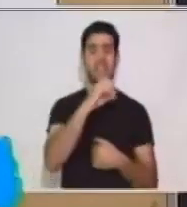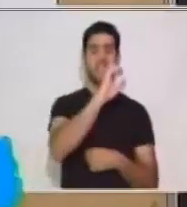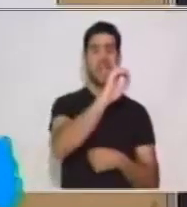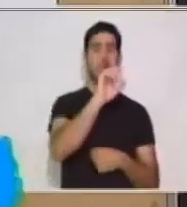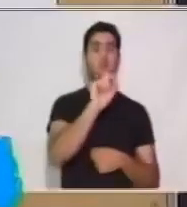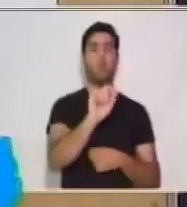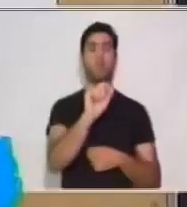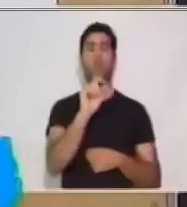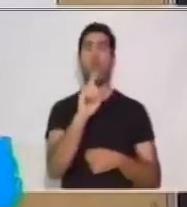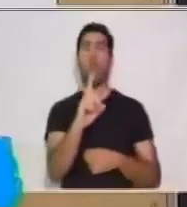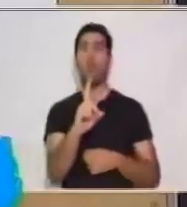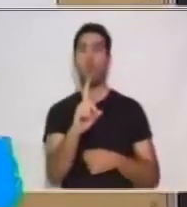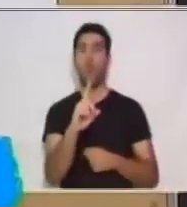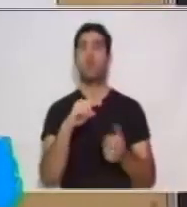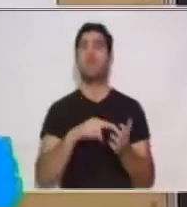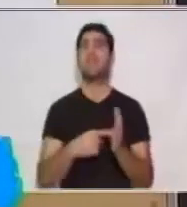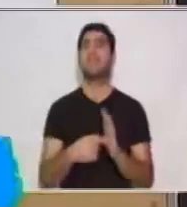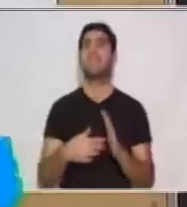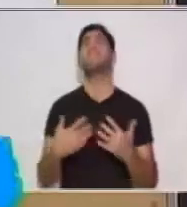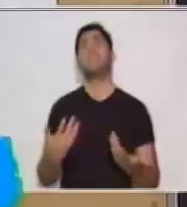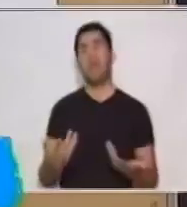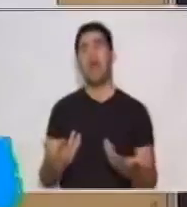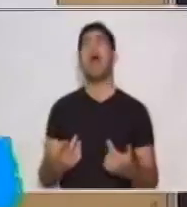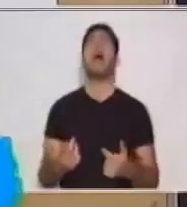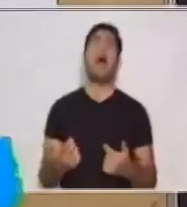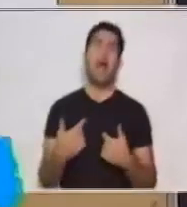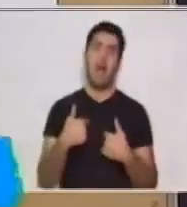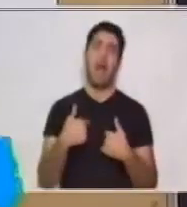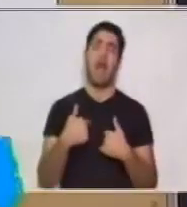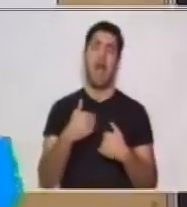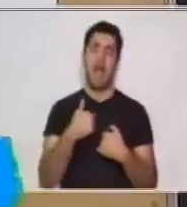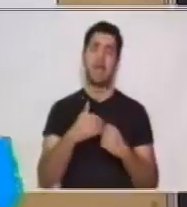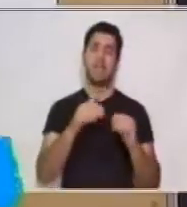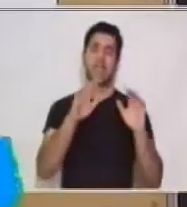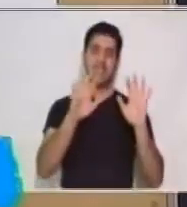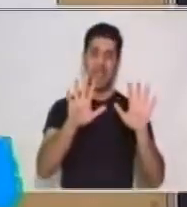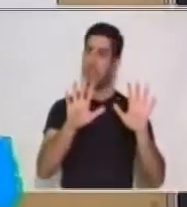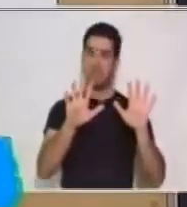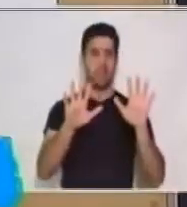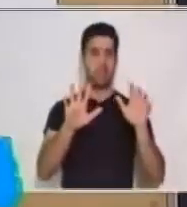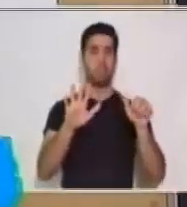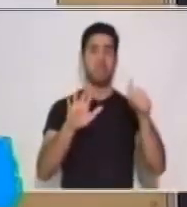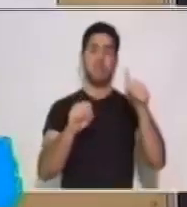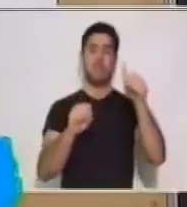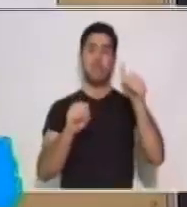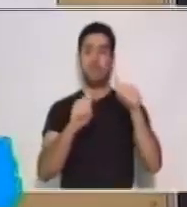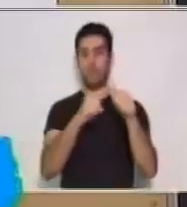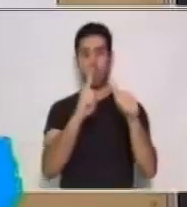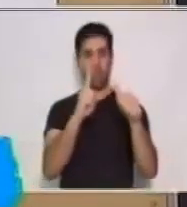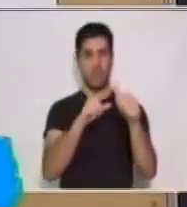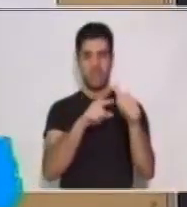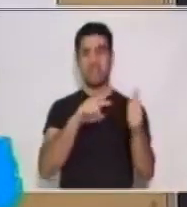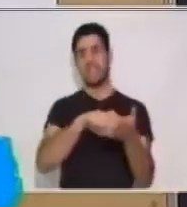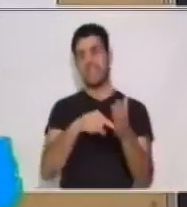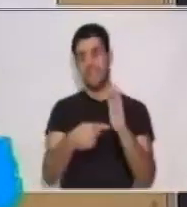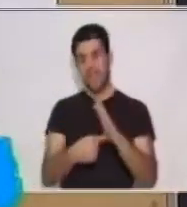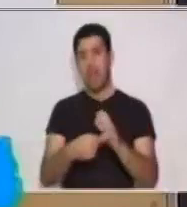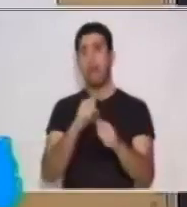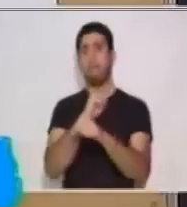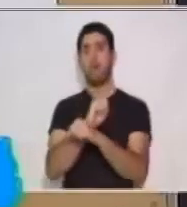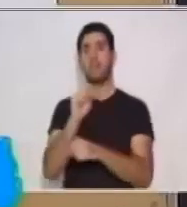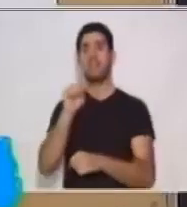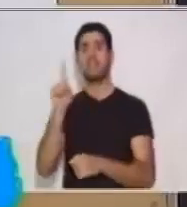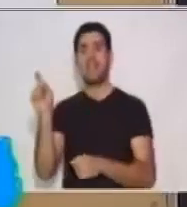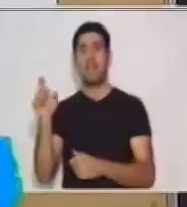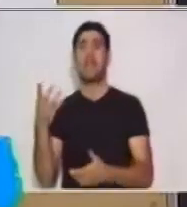0.1, es decir, tengo una décima parte de la unidad, el 0.1 lo multiplico